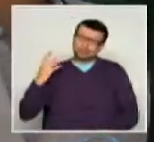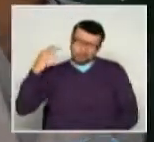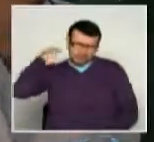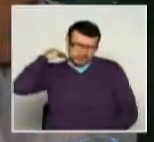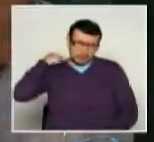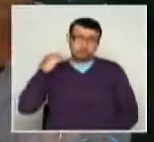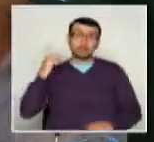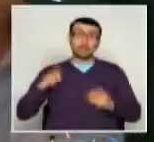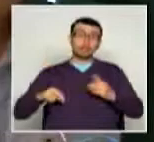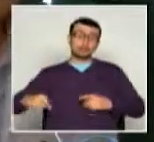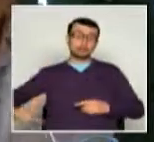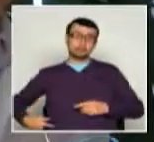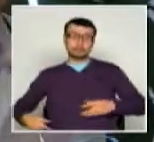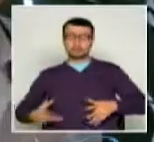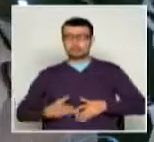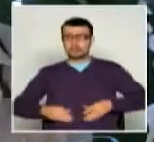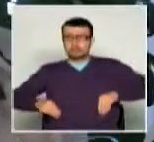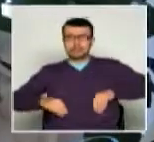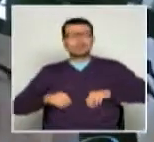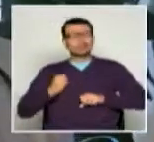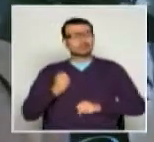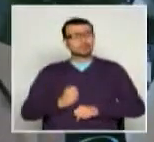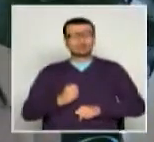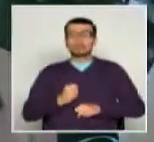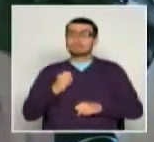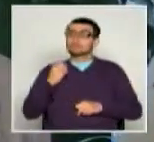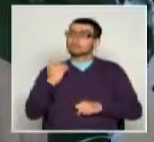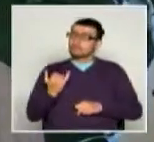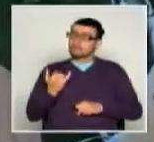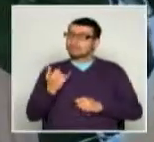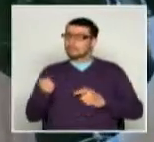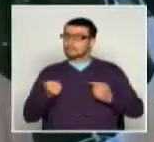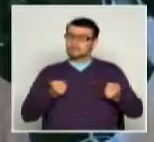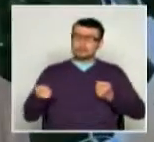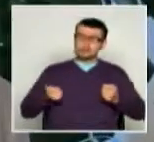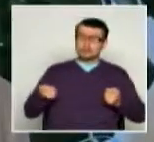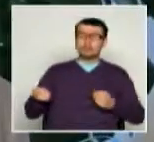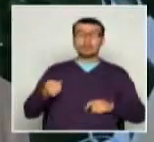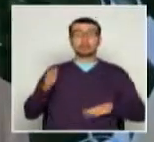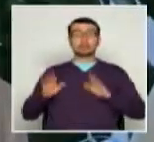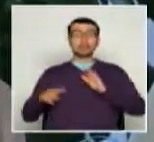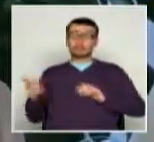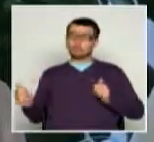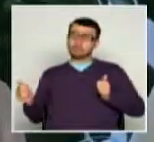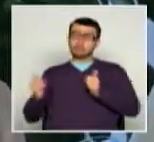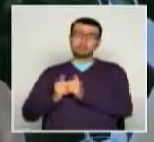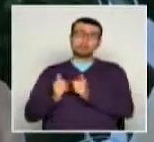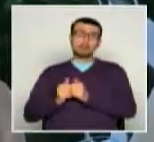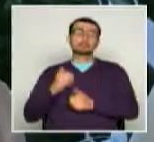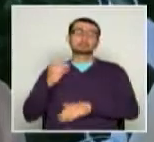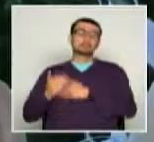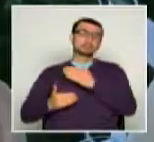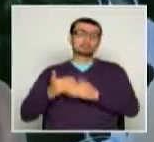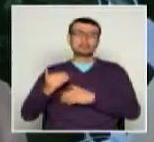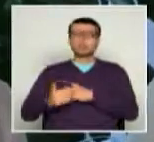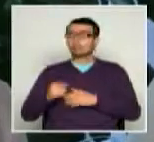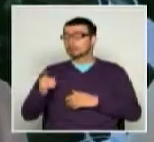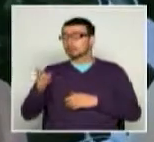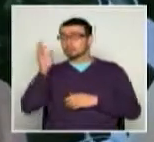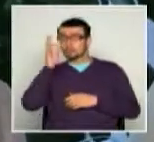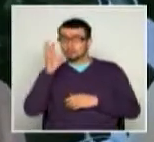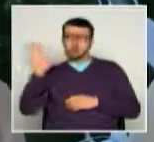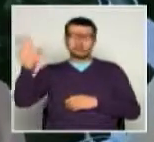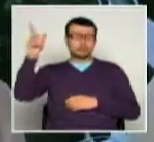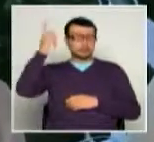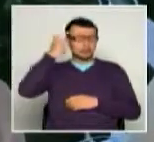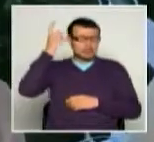con cervicalgias severas, incluso hemos llegado a manejar y acompañar en el proceso de aparentes